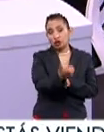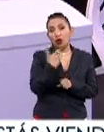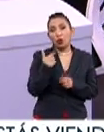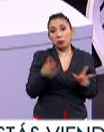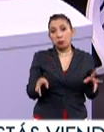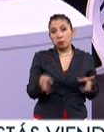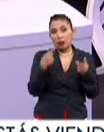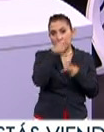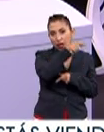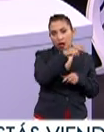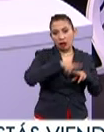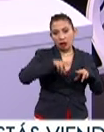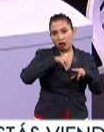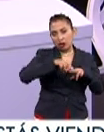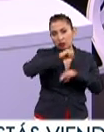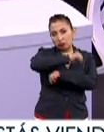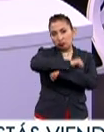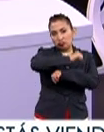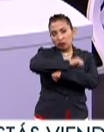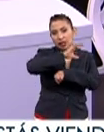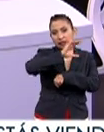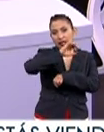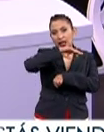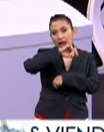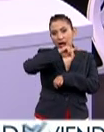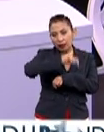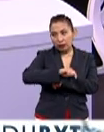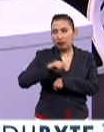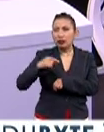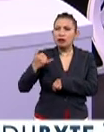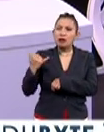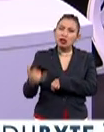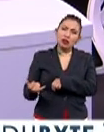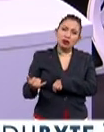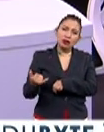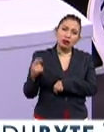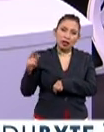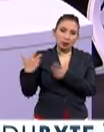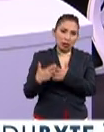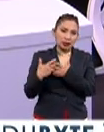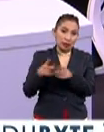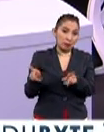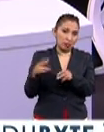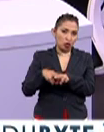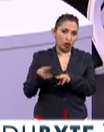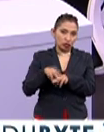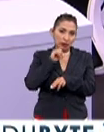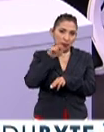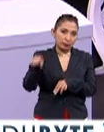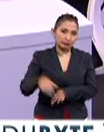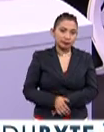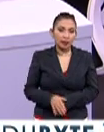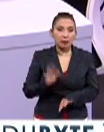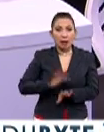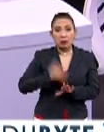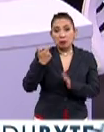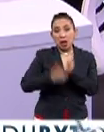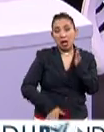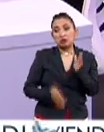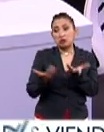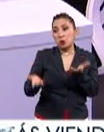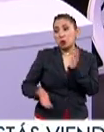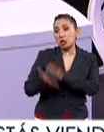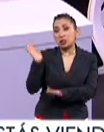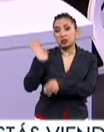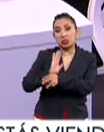con la venta ahí en la taquilla general del CENART y en pues esta compañía que vende boletos también. Pues más barato que irte a